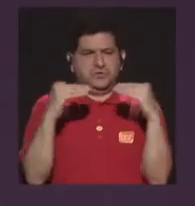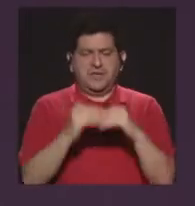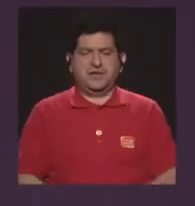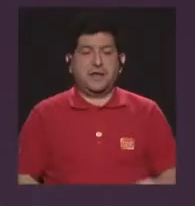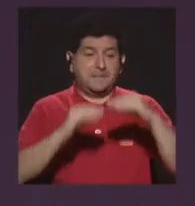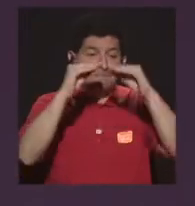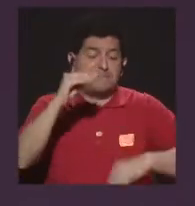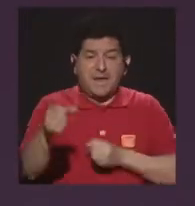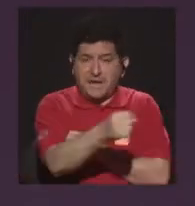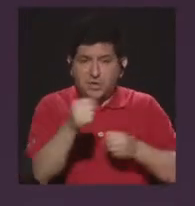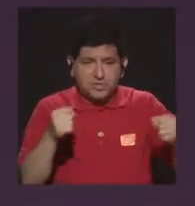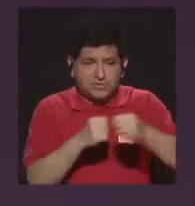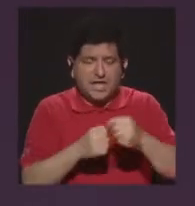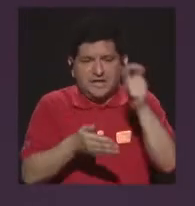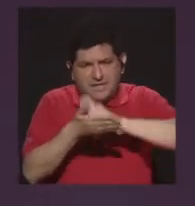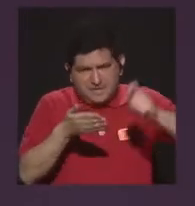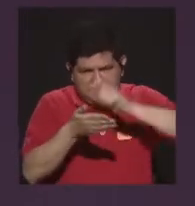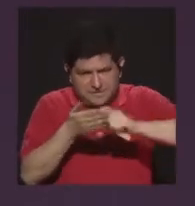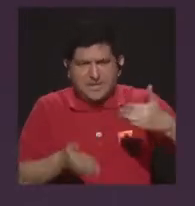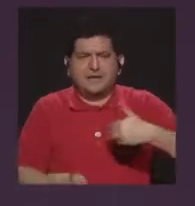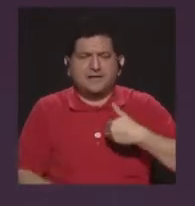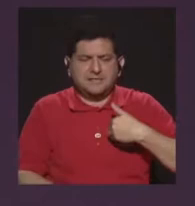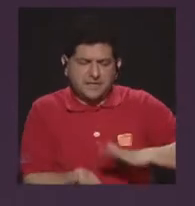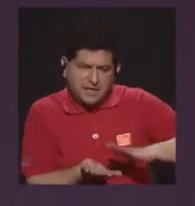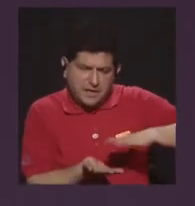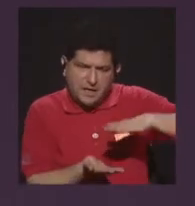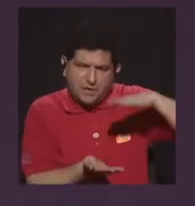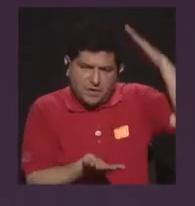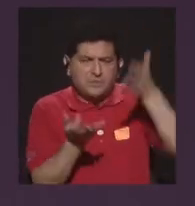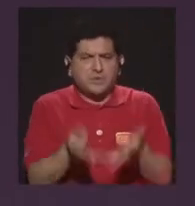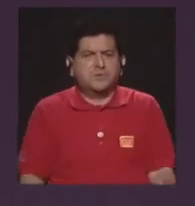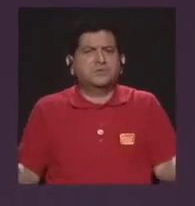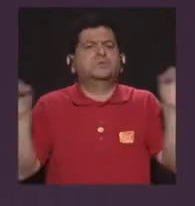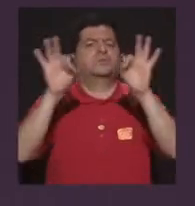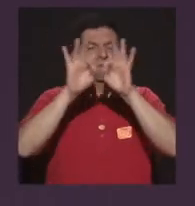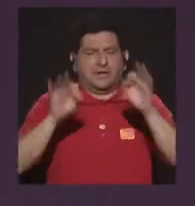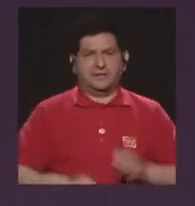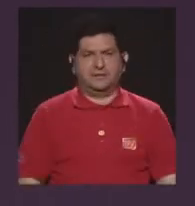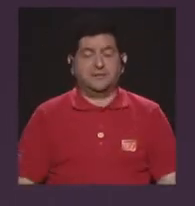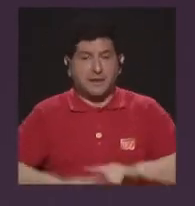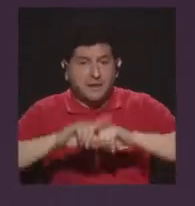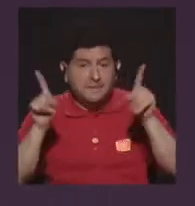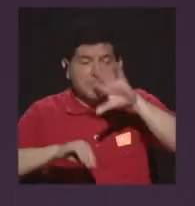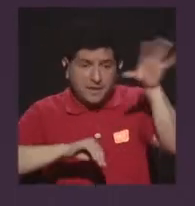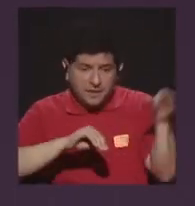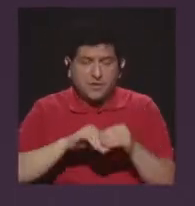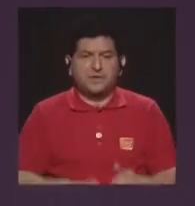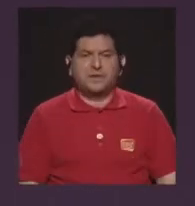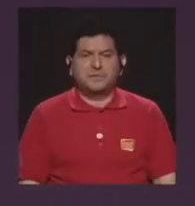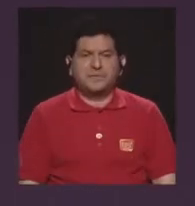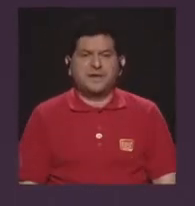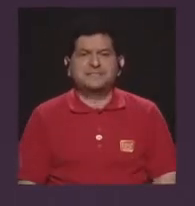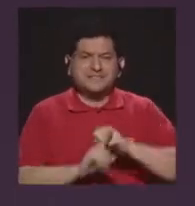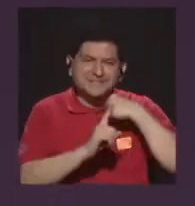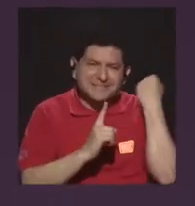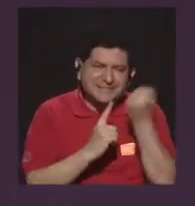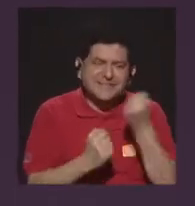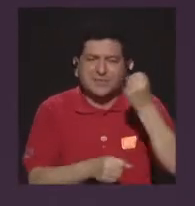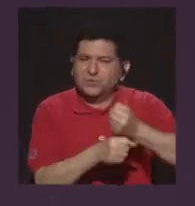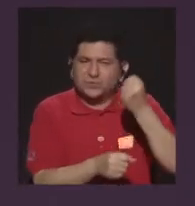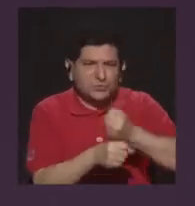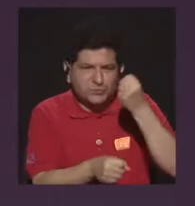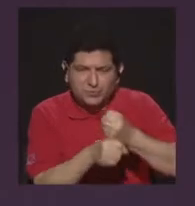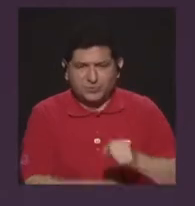salas de redacción, que es en donde ha habido un incremento importante de ello. Pero además a esto se suman las condiciones